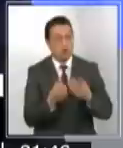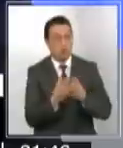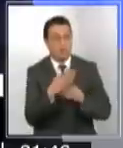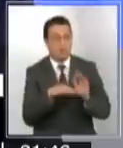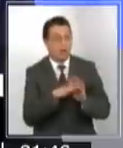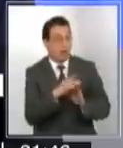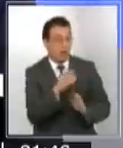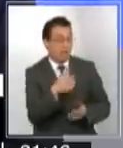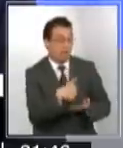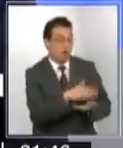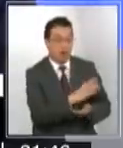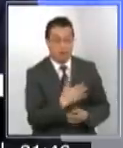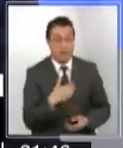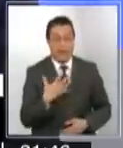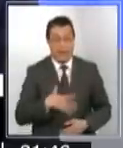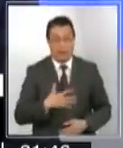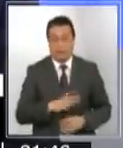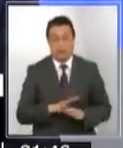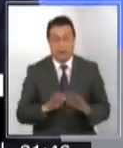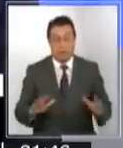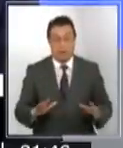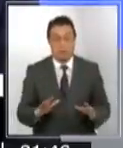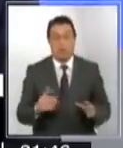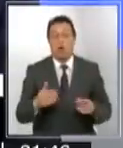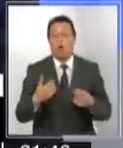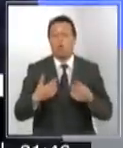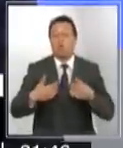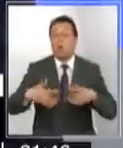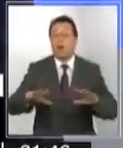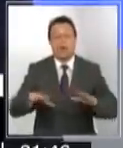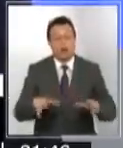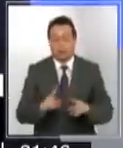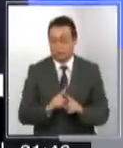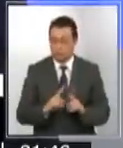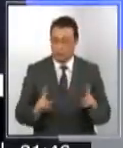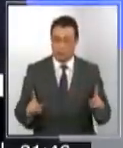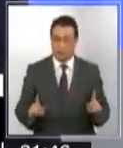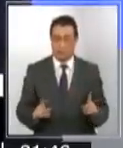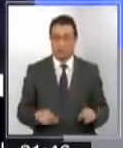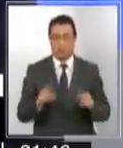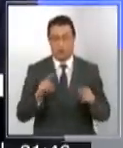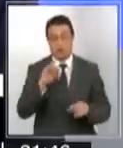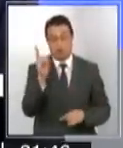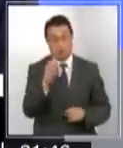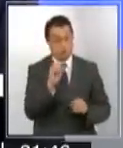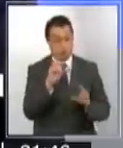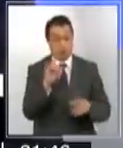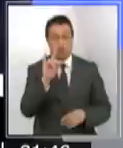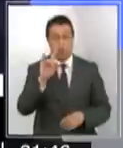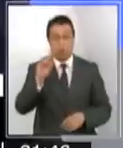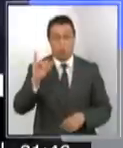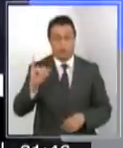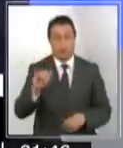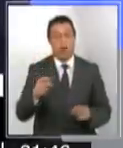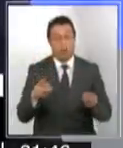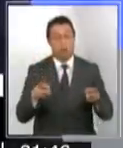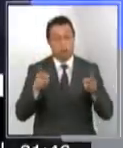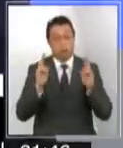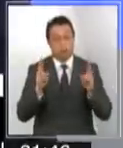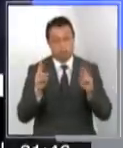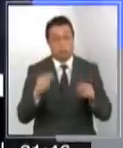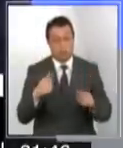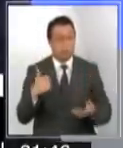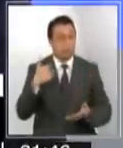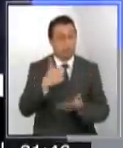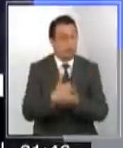maneras, pero no a cualquier costo. Y eso yo creo que muchos en la UDI, no todos, estaban dispuestos a llegar al poder a